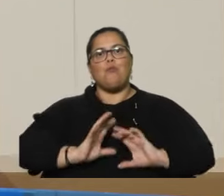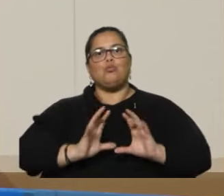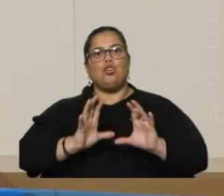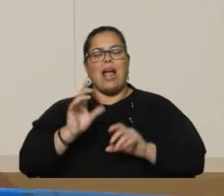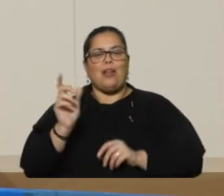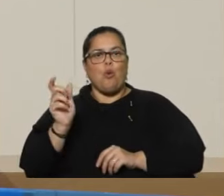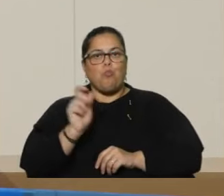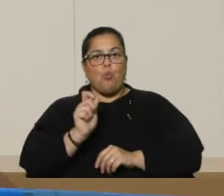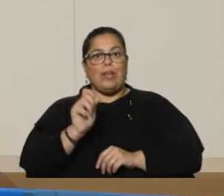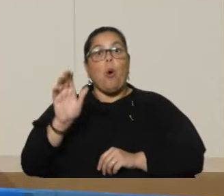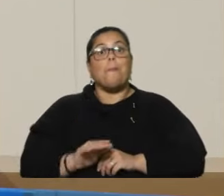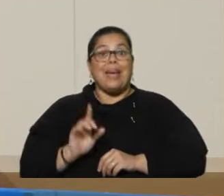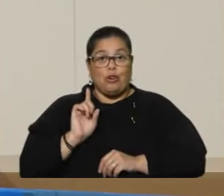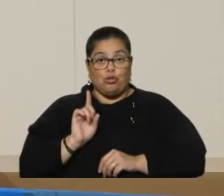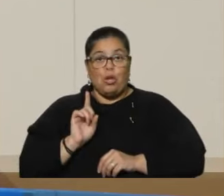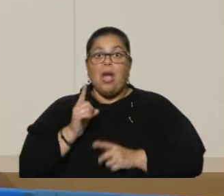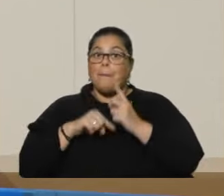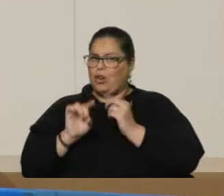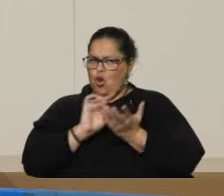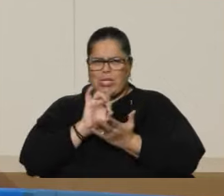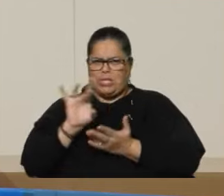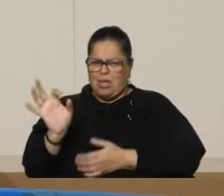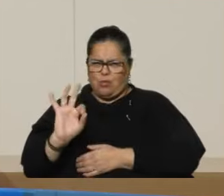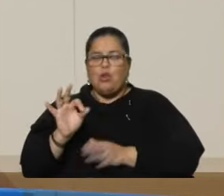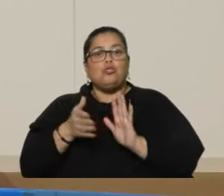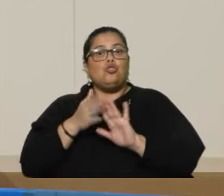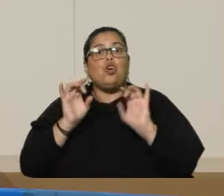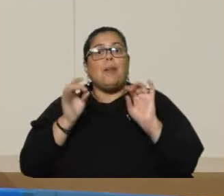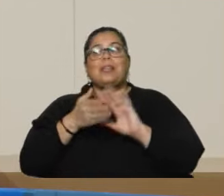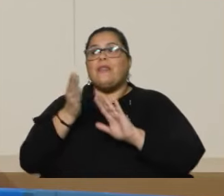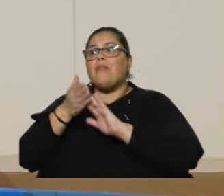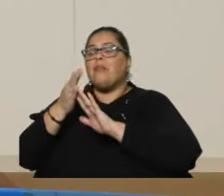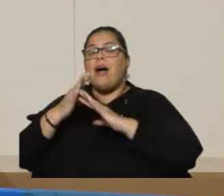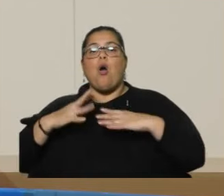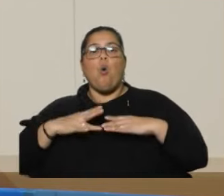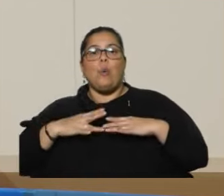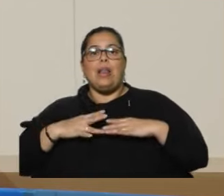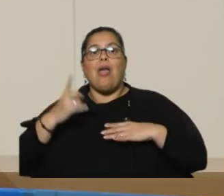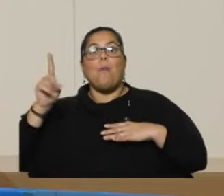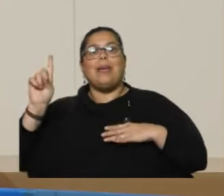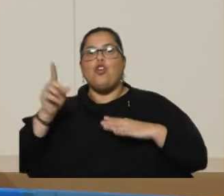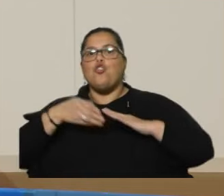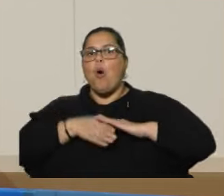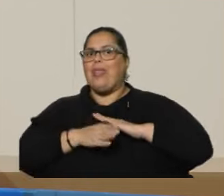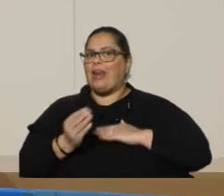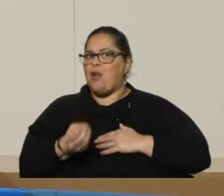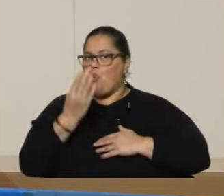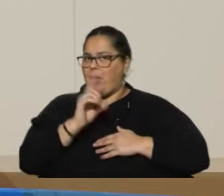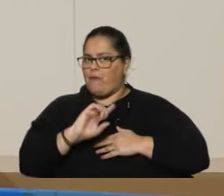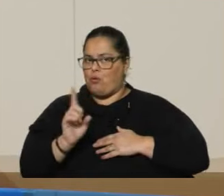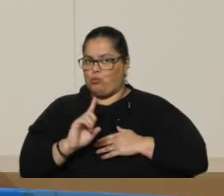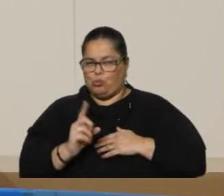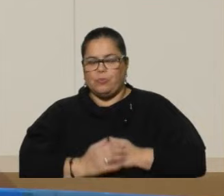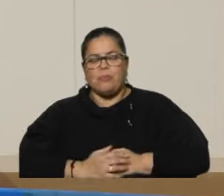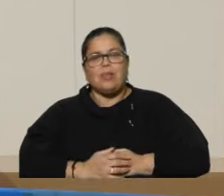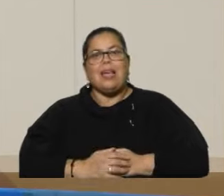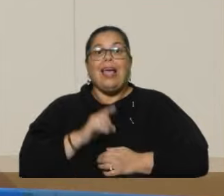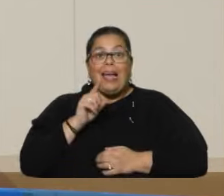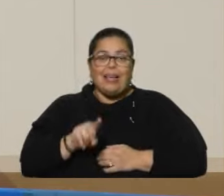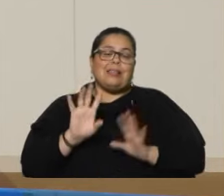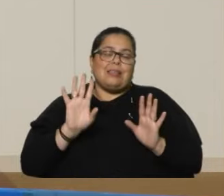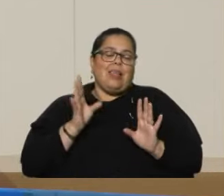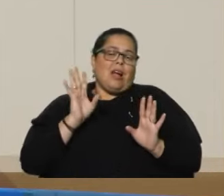final del quinquenio, sin echar a nadie, y esa es nuestra propuesta que para nosotros tiene un impacto importante también fiscal. Ese es un poco el menú